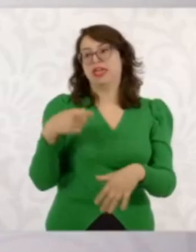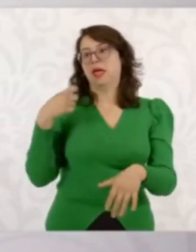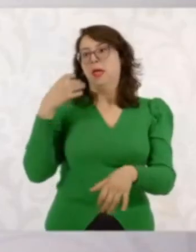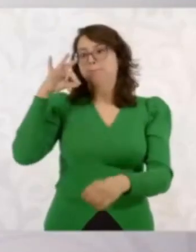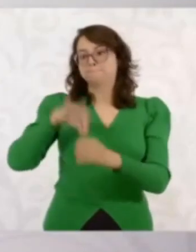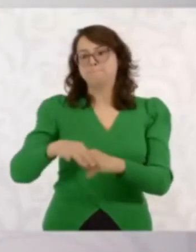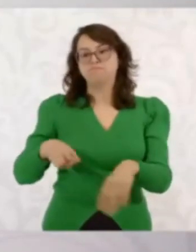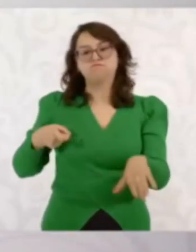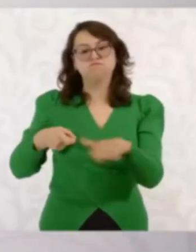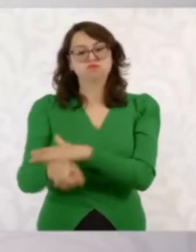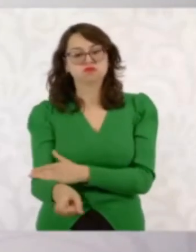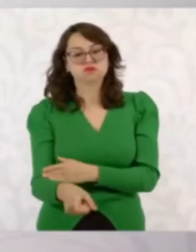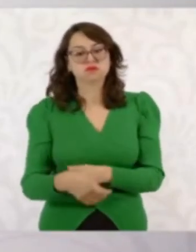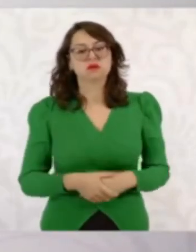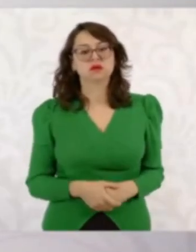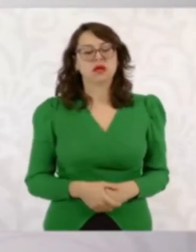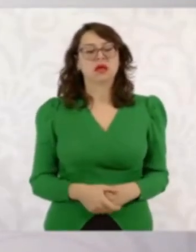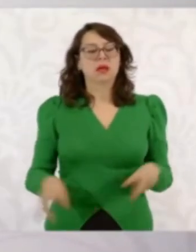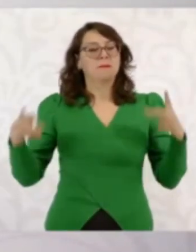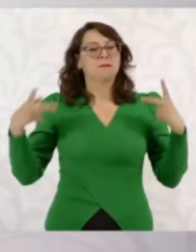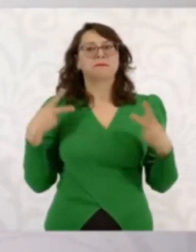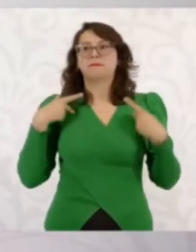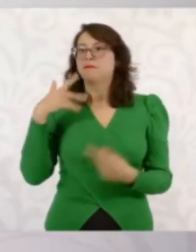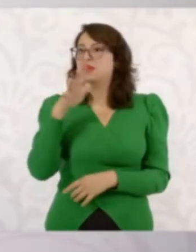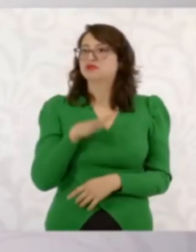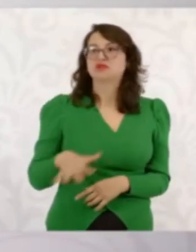sin respetar la voluntad popular.